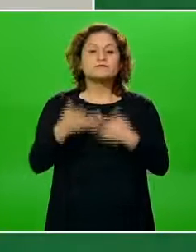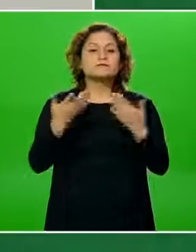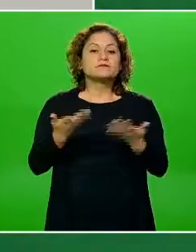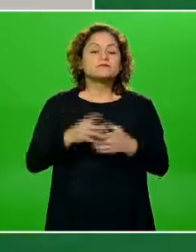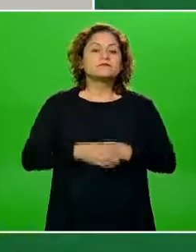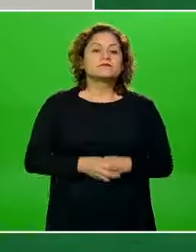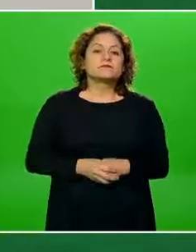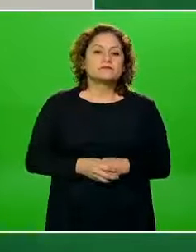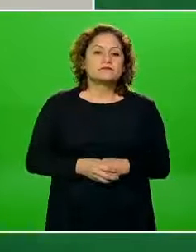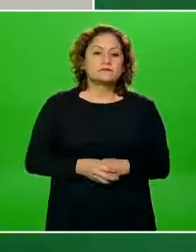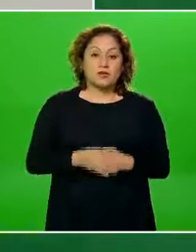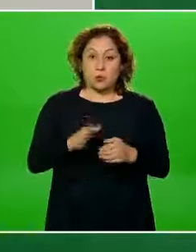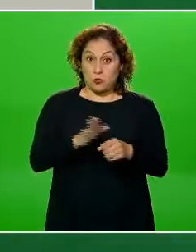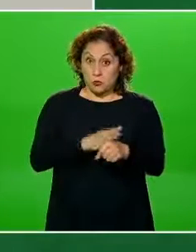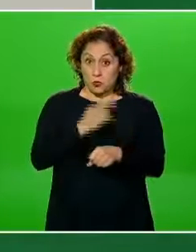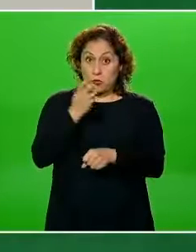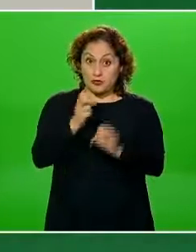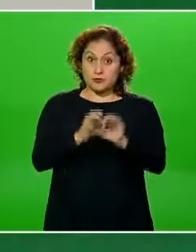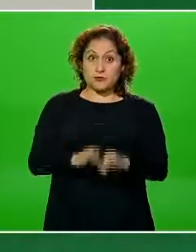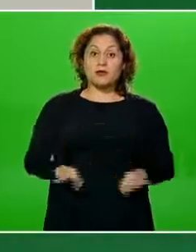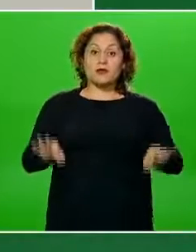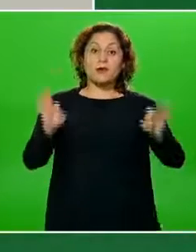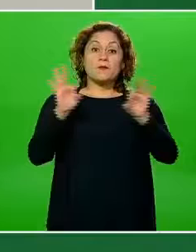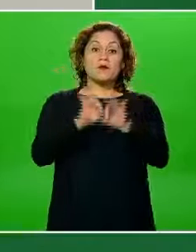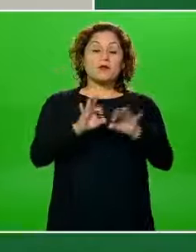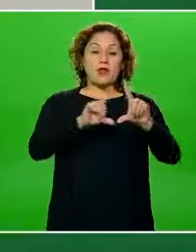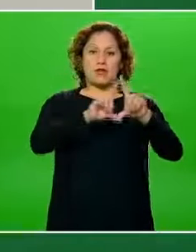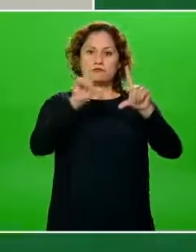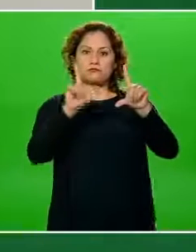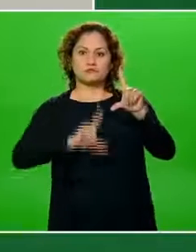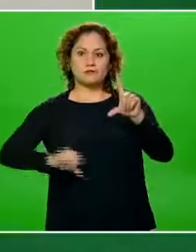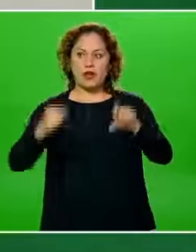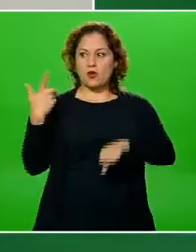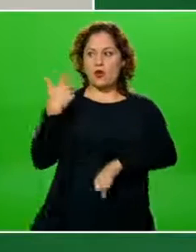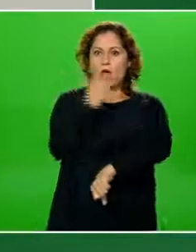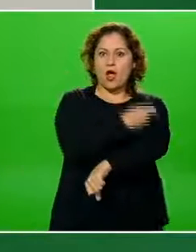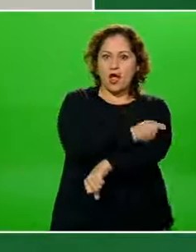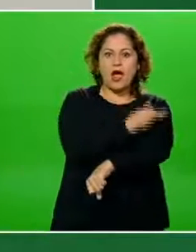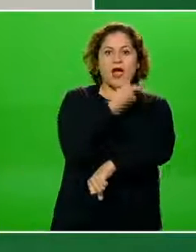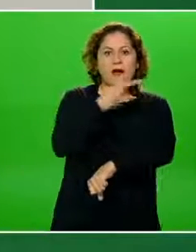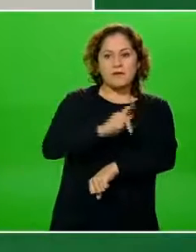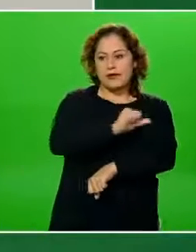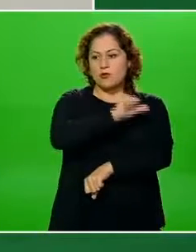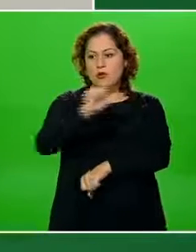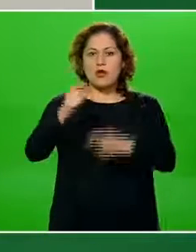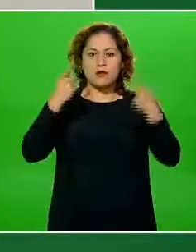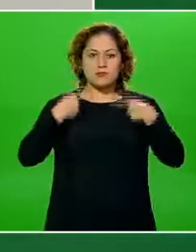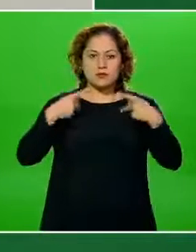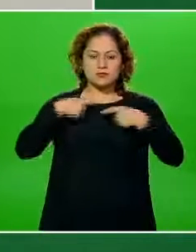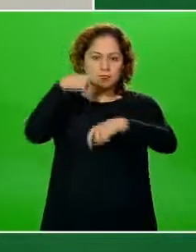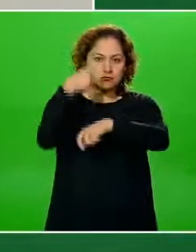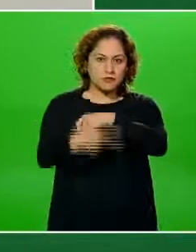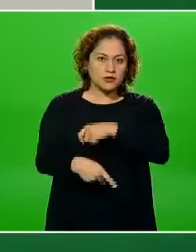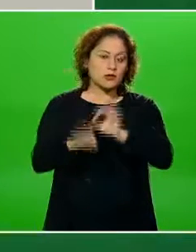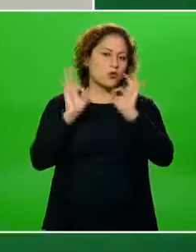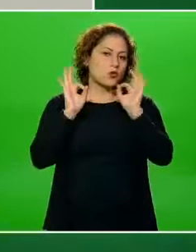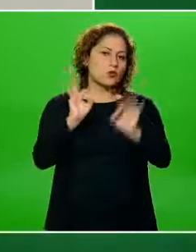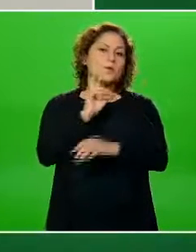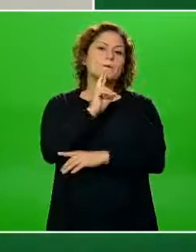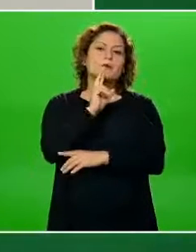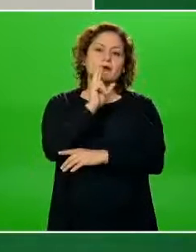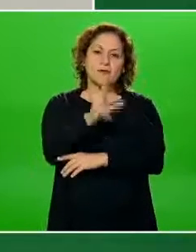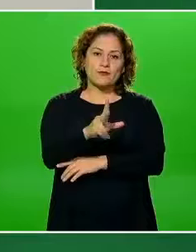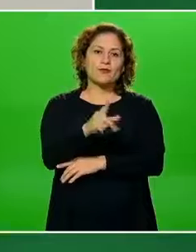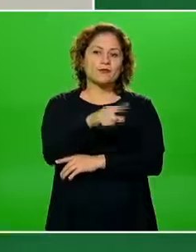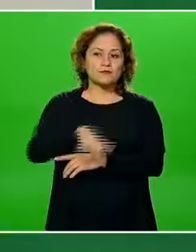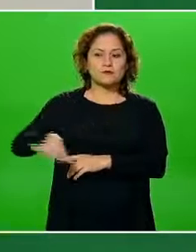avance importante para efectos de la población mexicana, sino específicamente para estos grupos que en